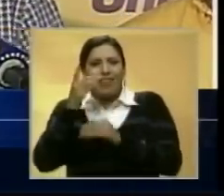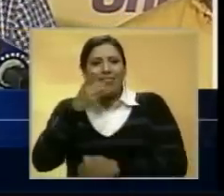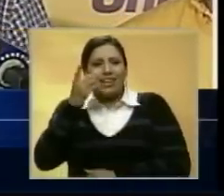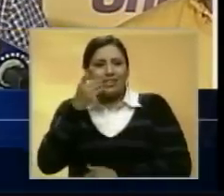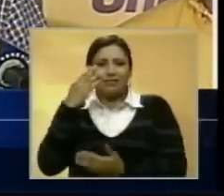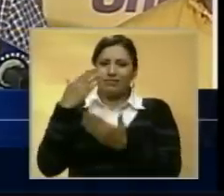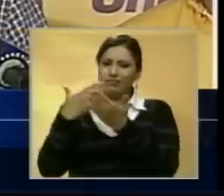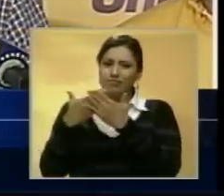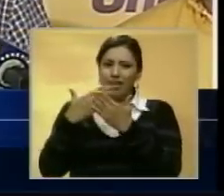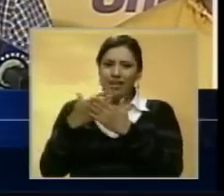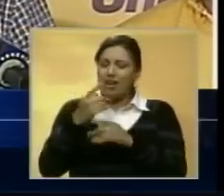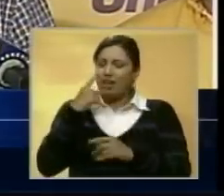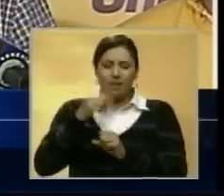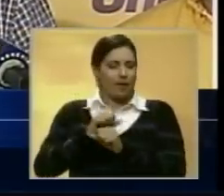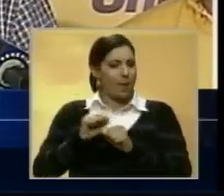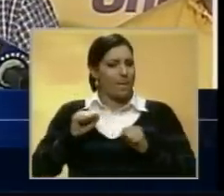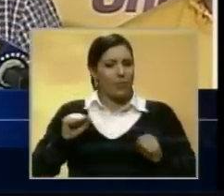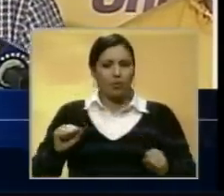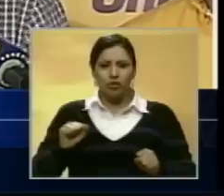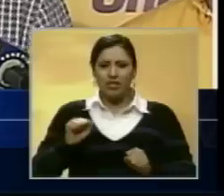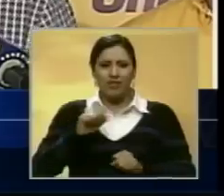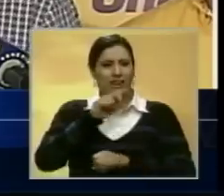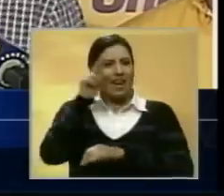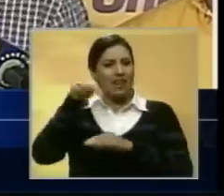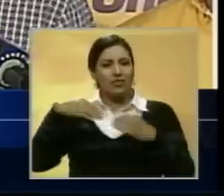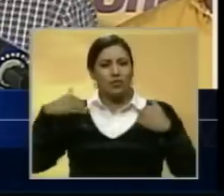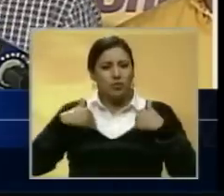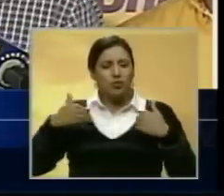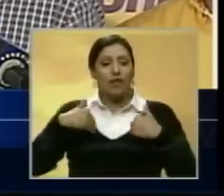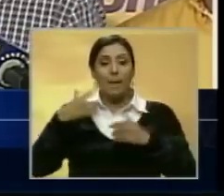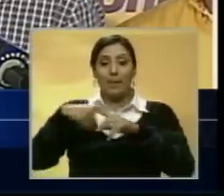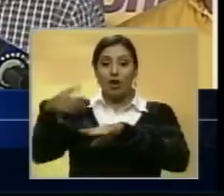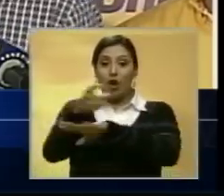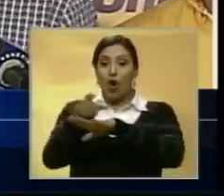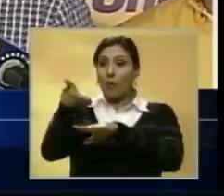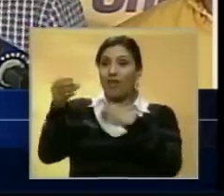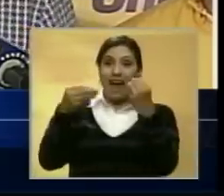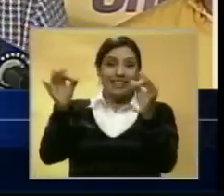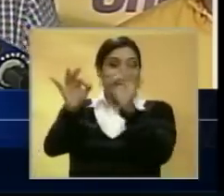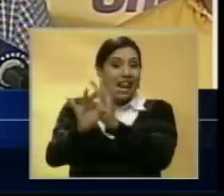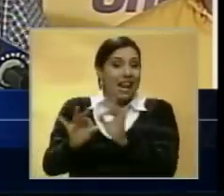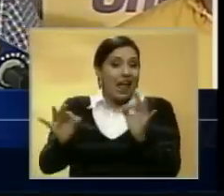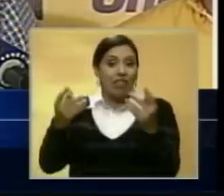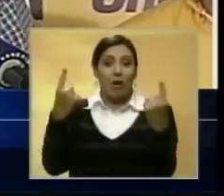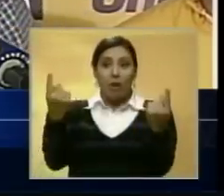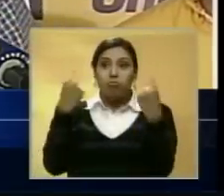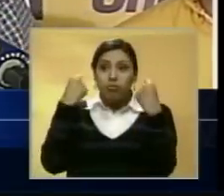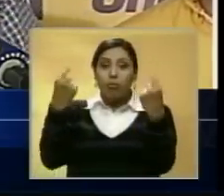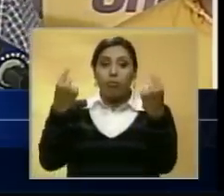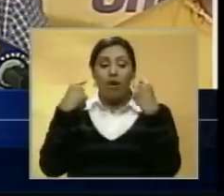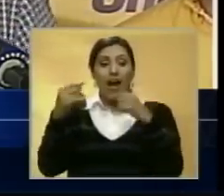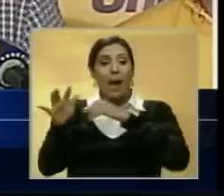la demostración de un drama nacional que estamos viviendo mientras el gobierno no hace nada. Durante meses la